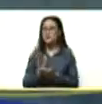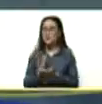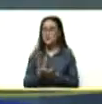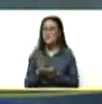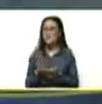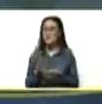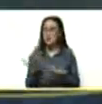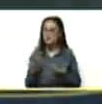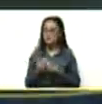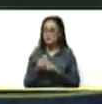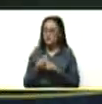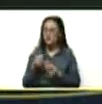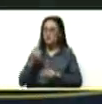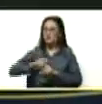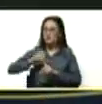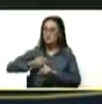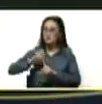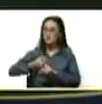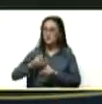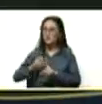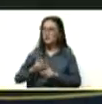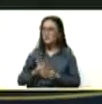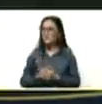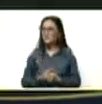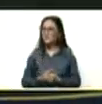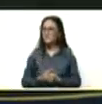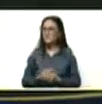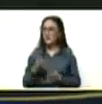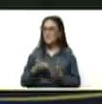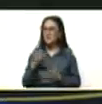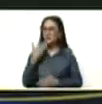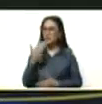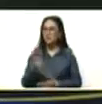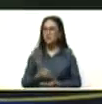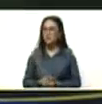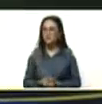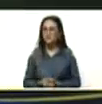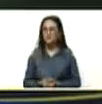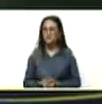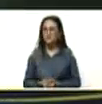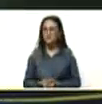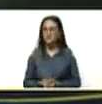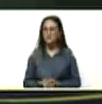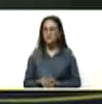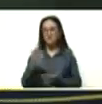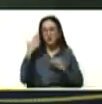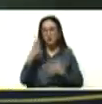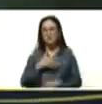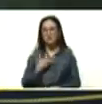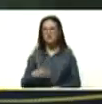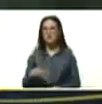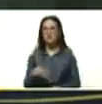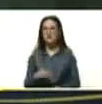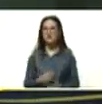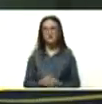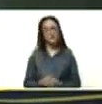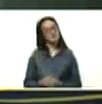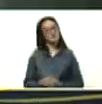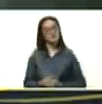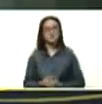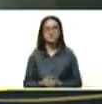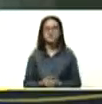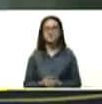lado, luchando para que el metro cada día sea mejor. Saludos, presidente. Sí, presidente, un comentario